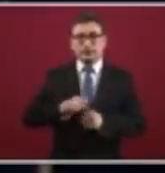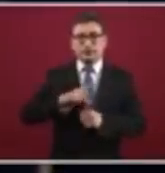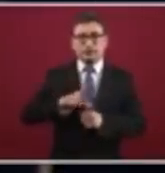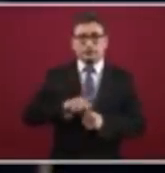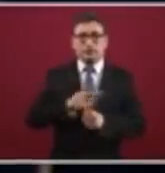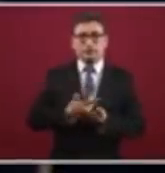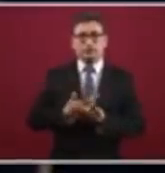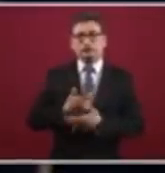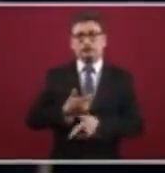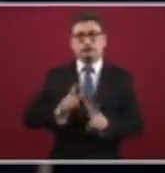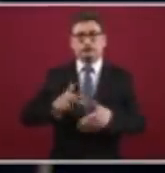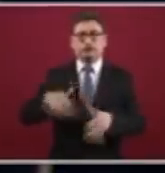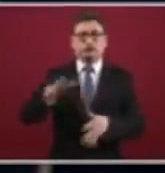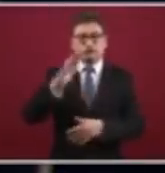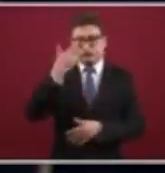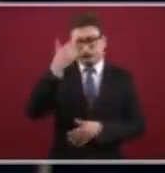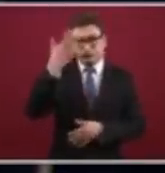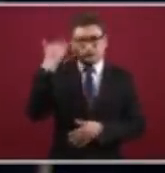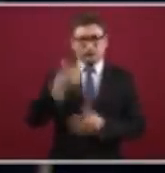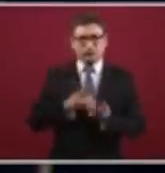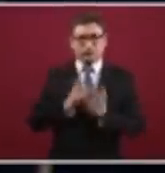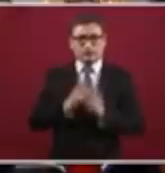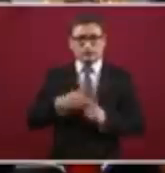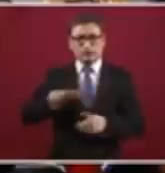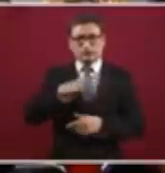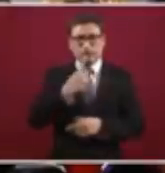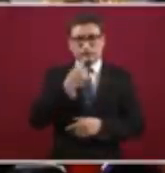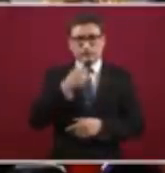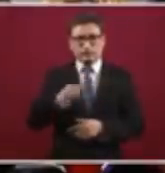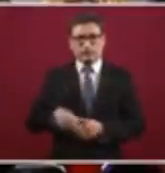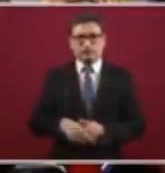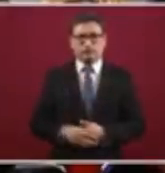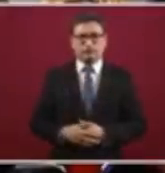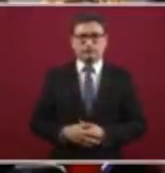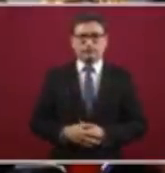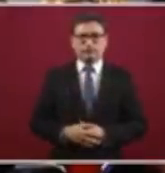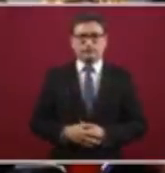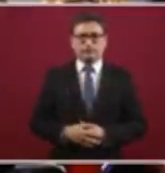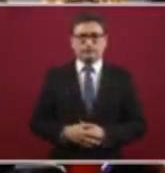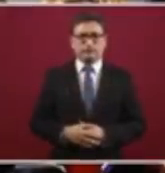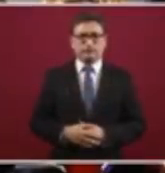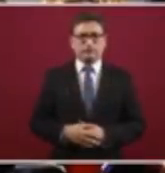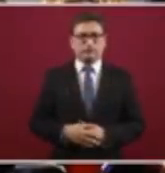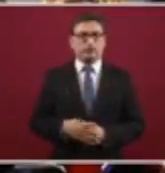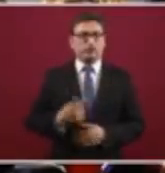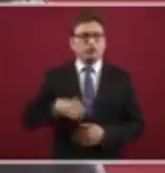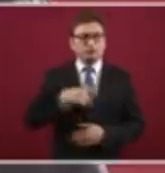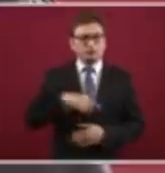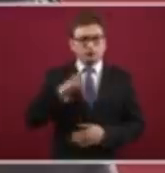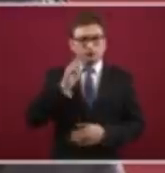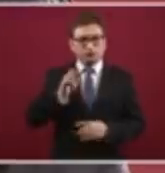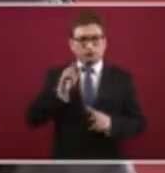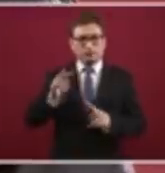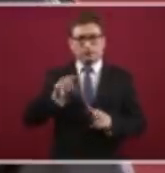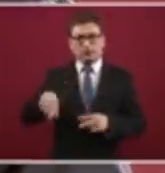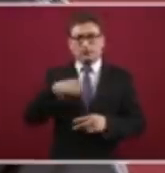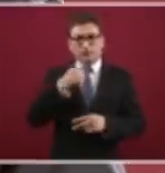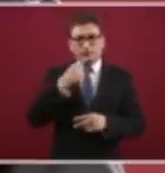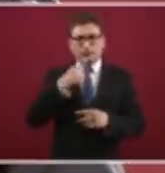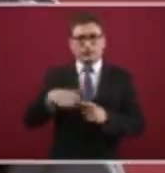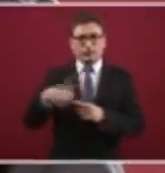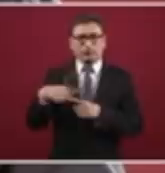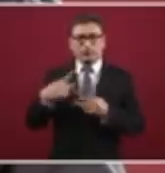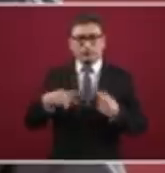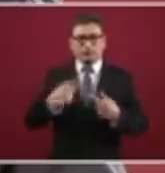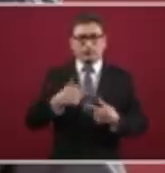unos días con un grupo también de policías de la zona estas liberaciones que hemos estado viendo en los últimos días parten de una resolución